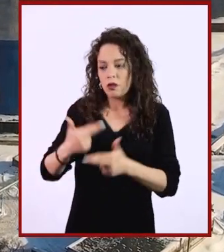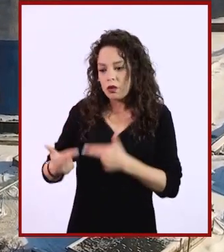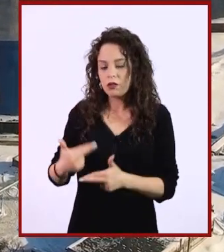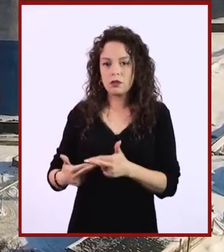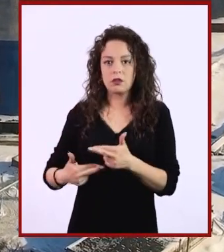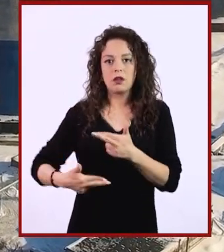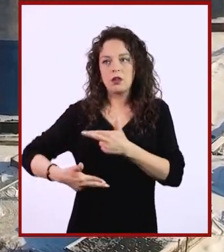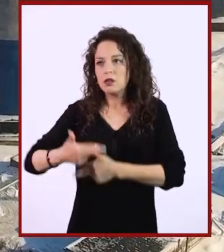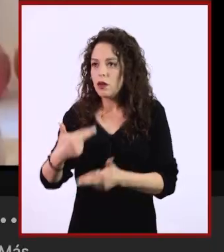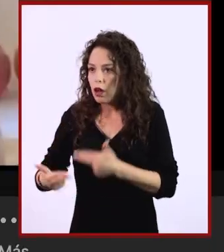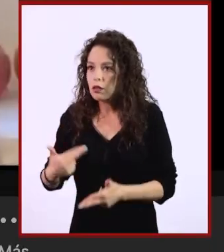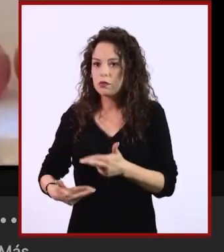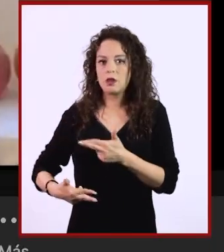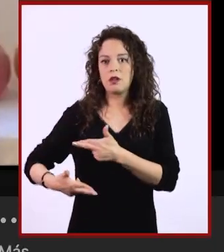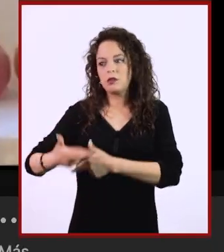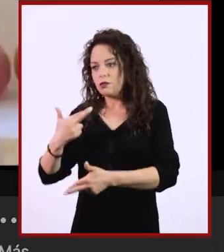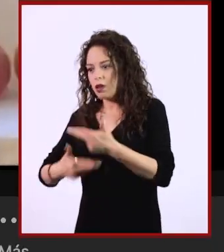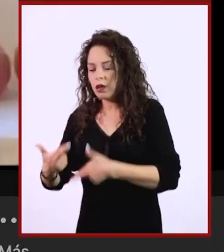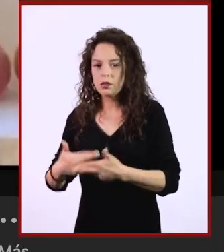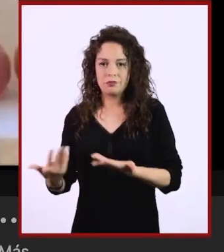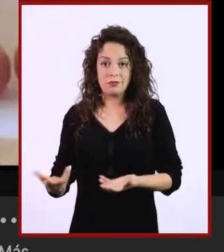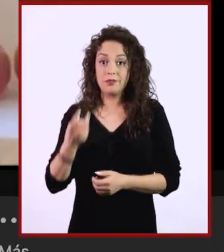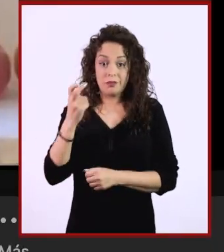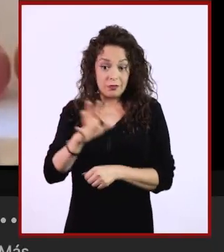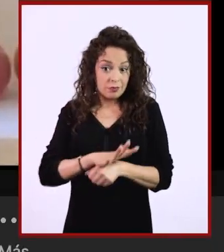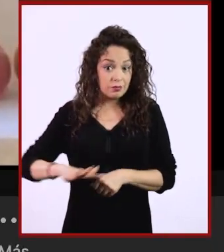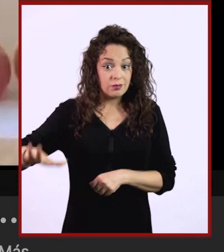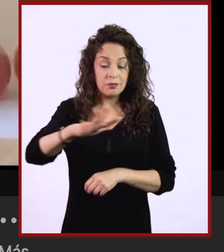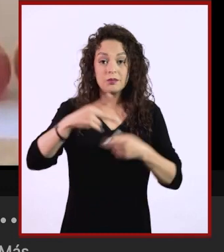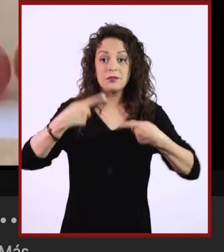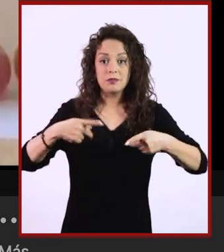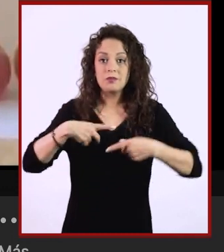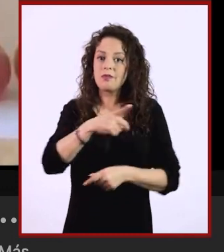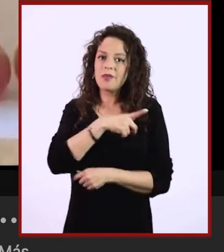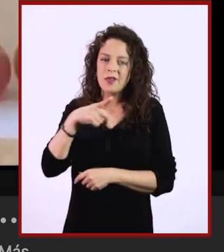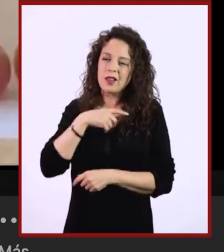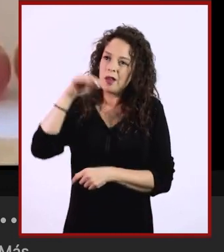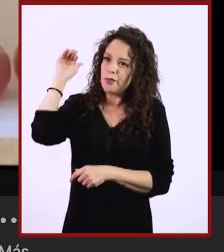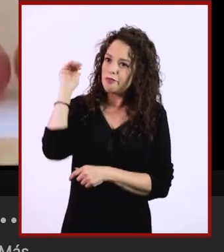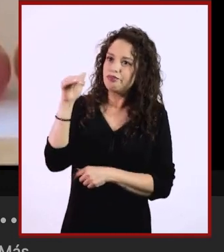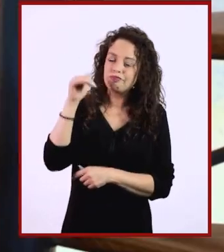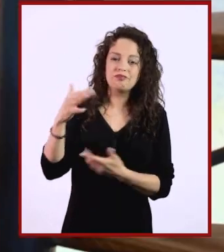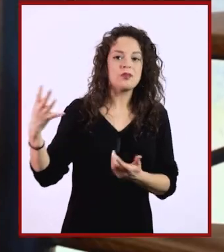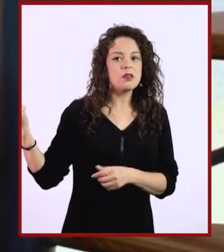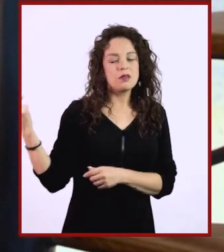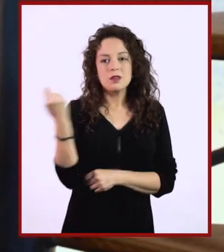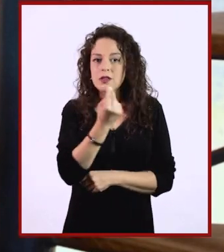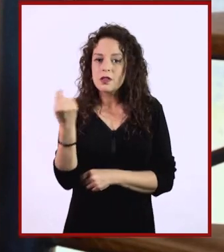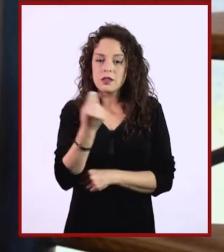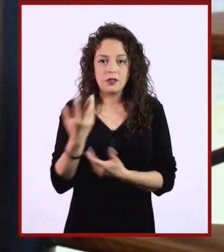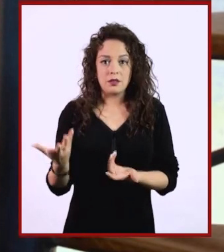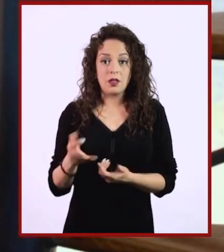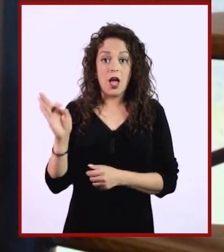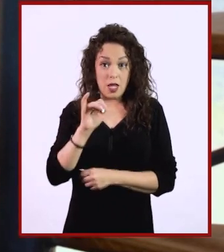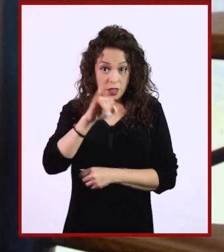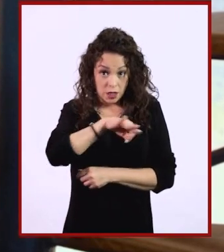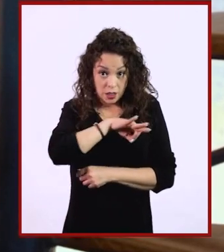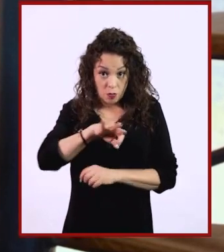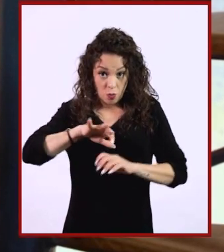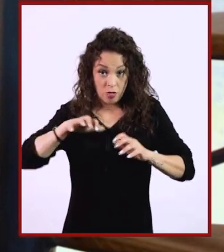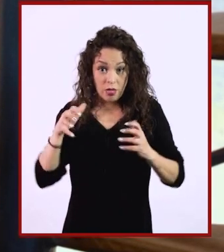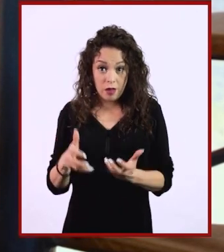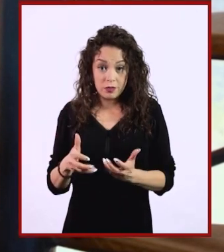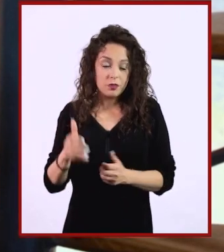¿no? Entonces debería de ser una demanda de la sociedad. Estamos hablando también que existe esa posibilidad de hacerlo,